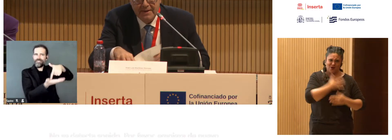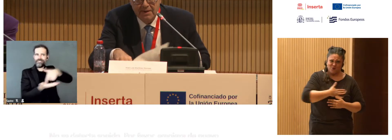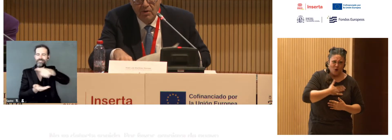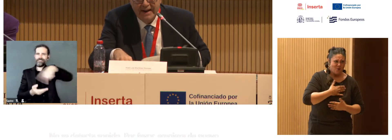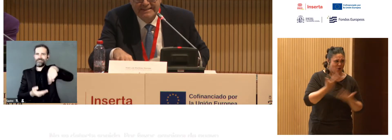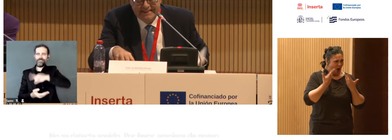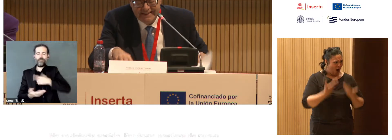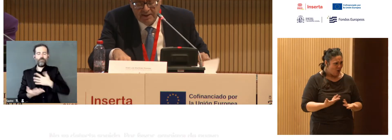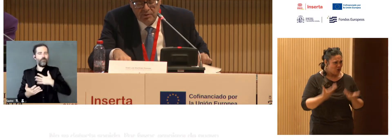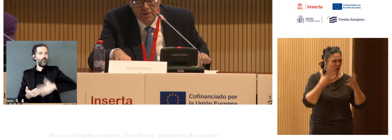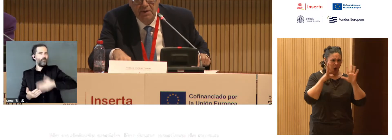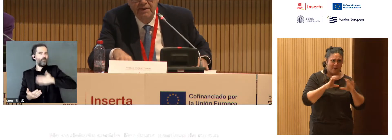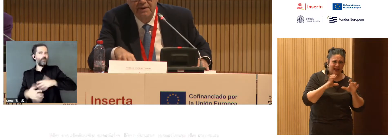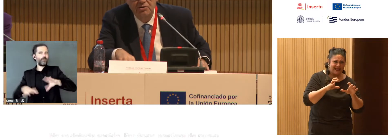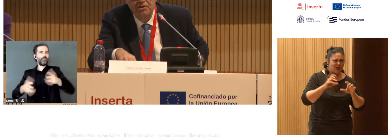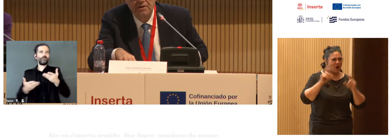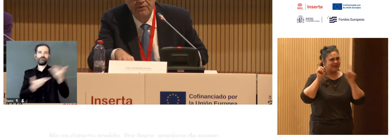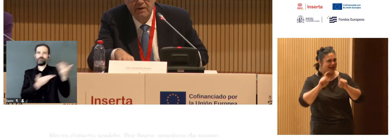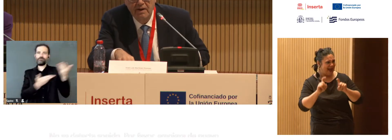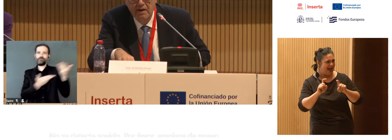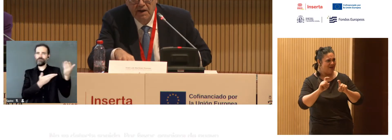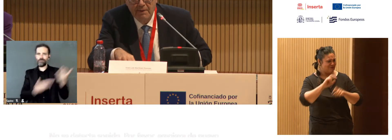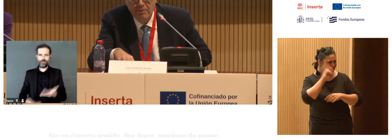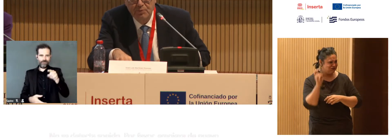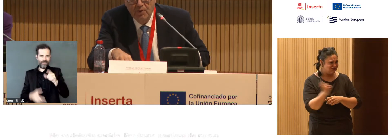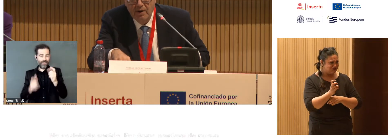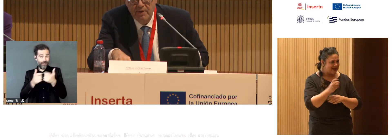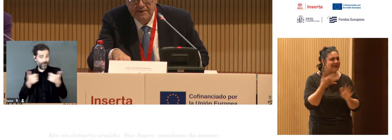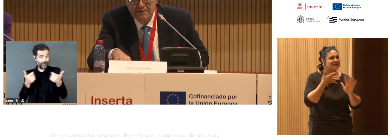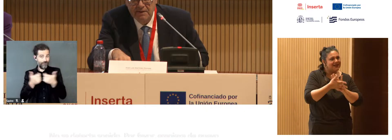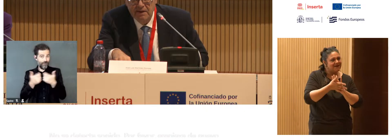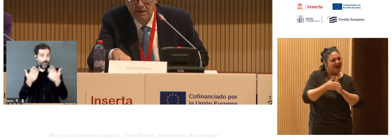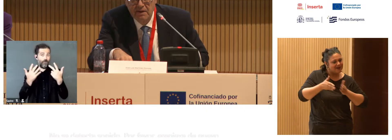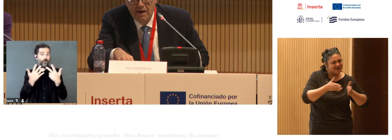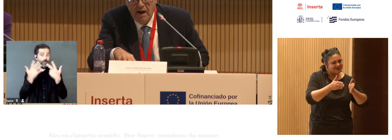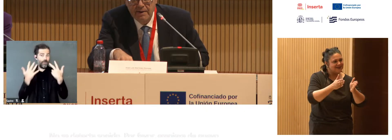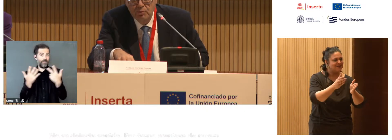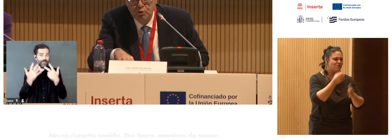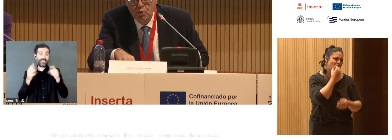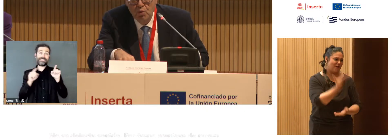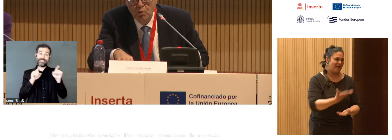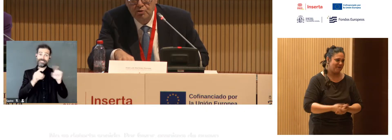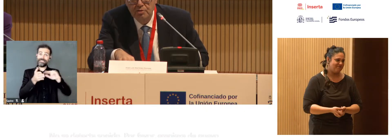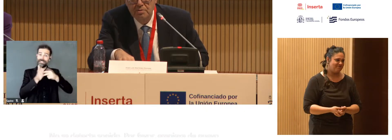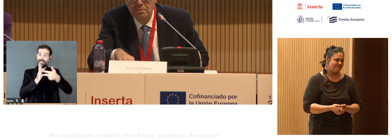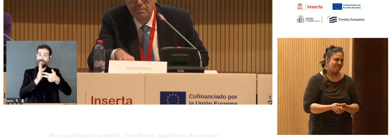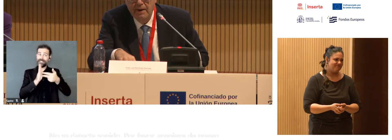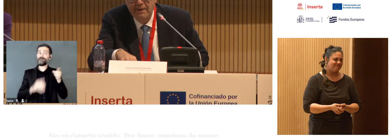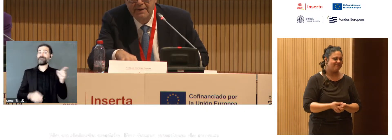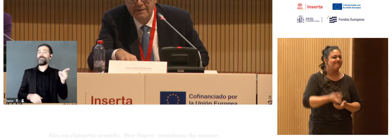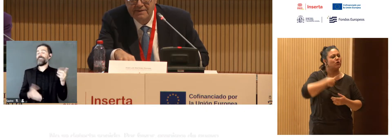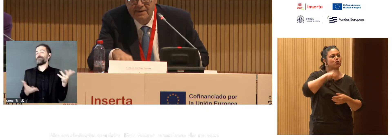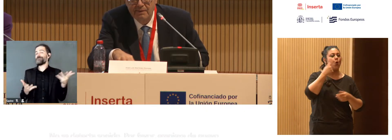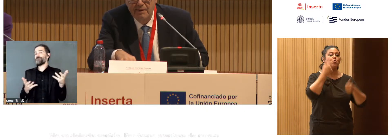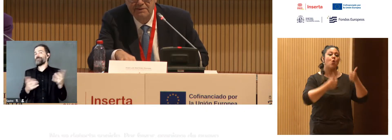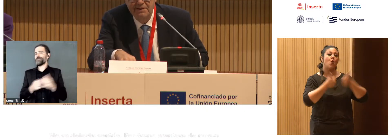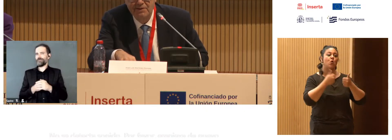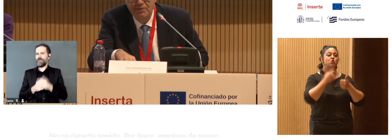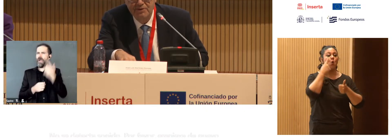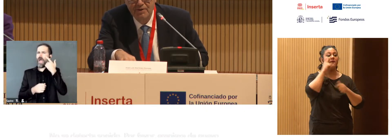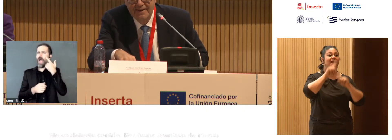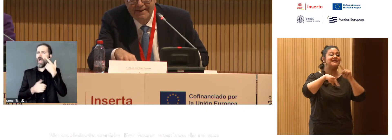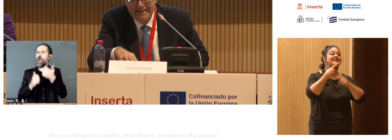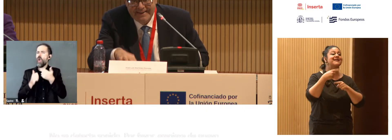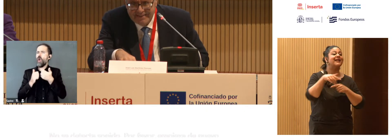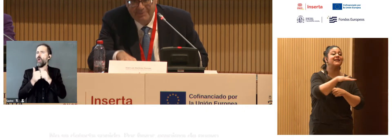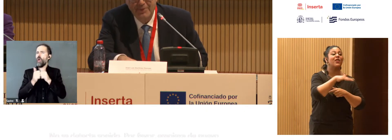han aprendido, han enseñado. Y eso significa que vamos por la buena senda. Haremos un concurso para ver quién se lleva el siguiente